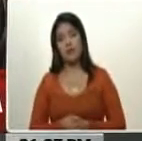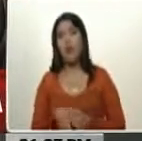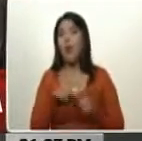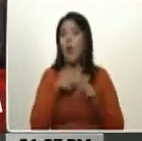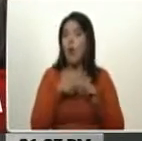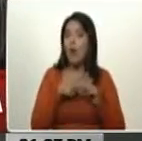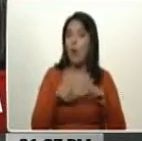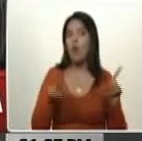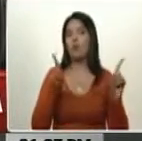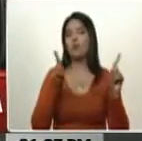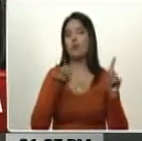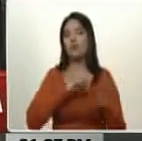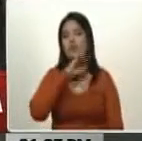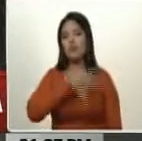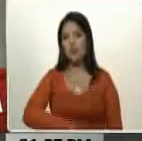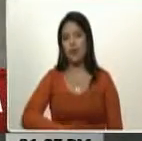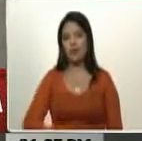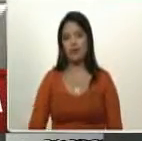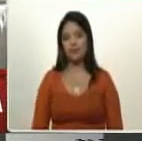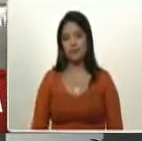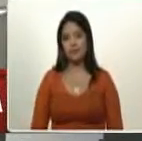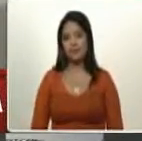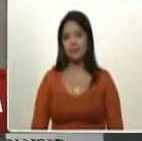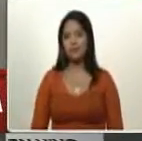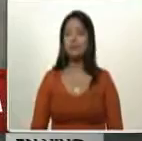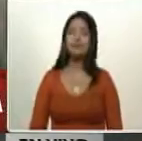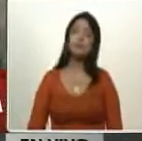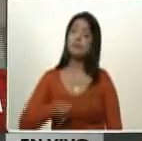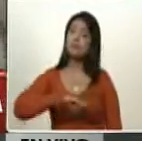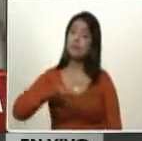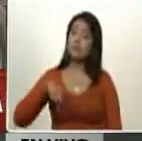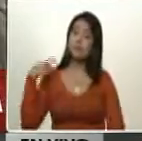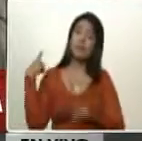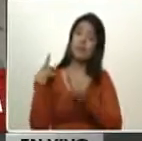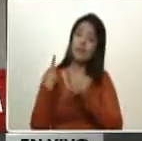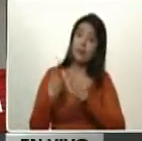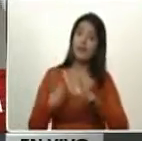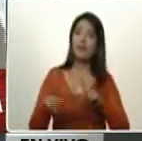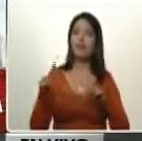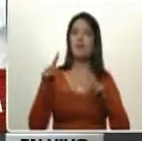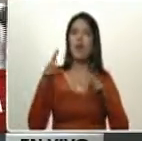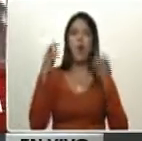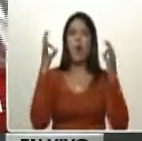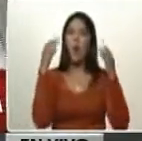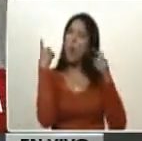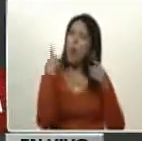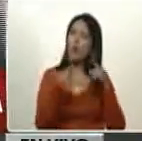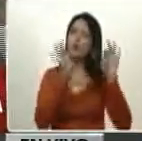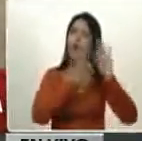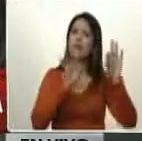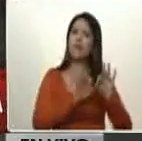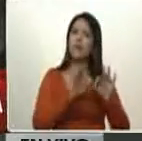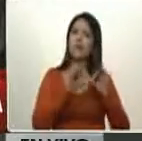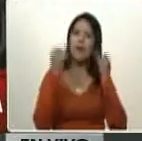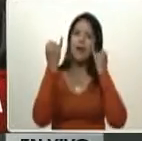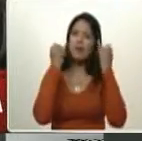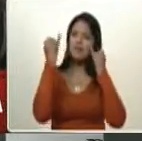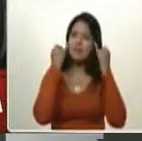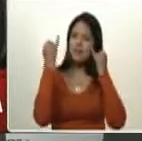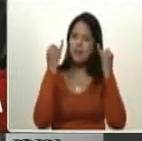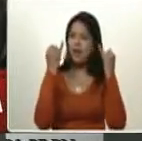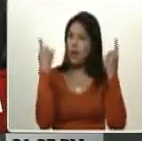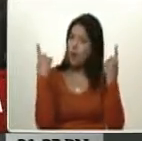desafío de la historia. Nosotros, a diferencia de cualquier otro modelo, a diferencia de cualquier otra visión que se haya